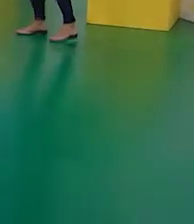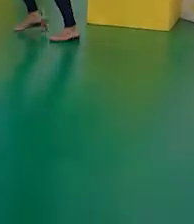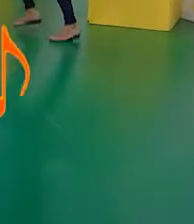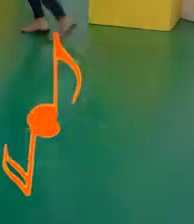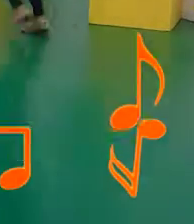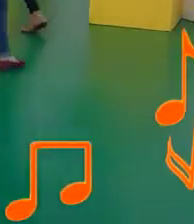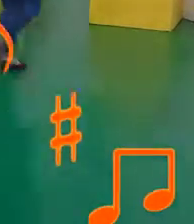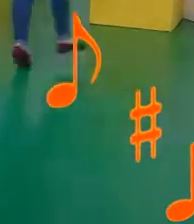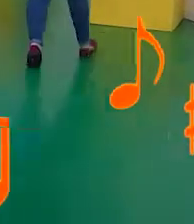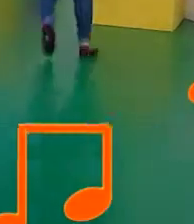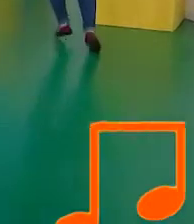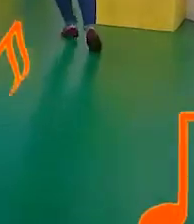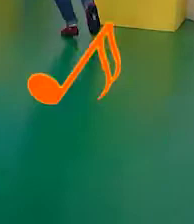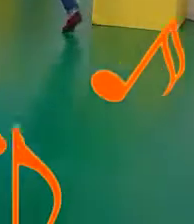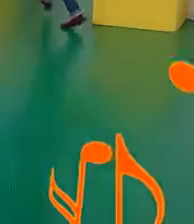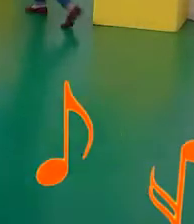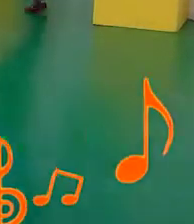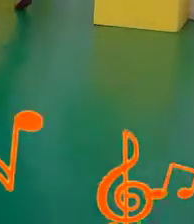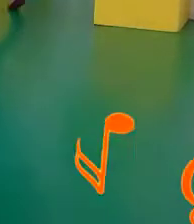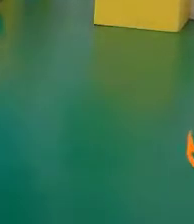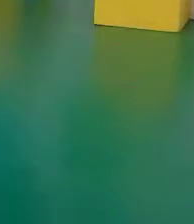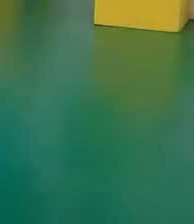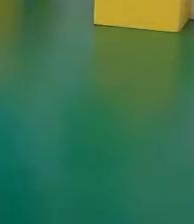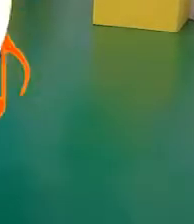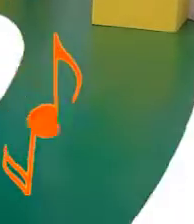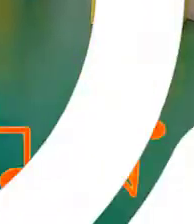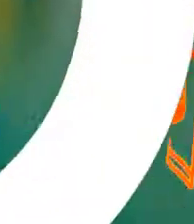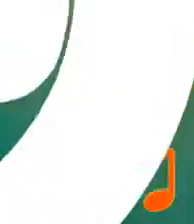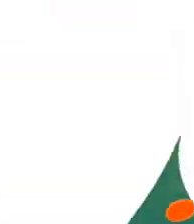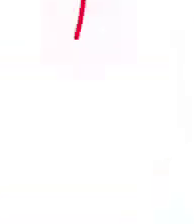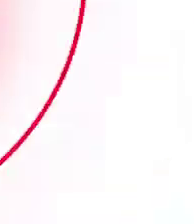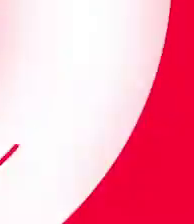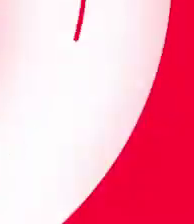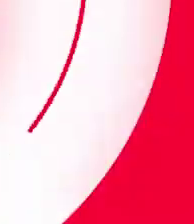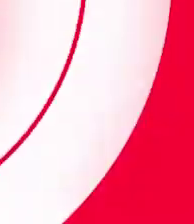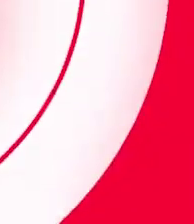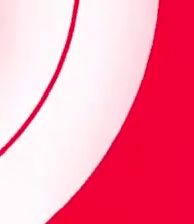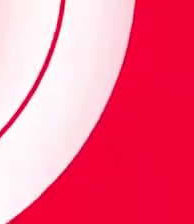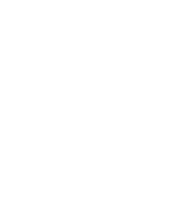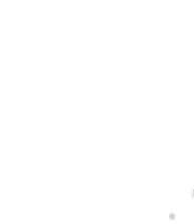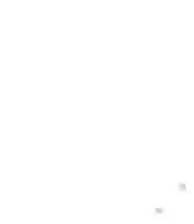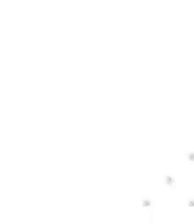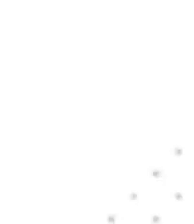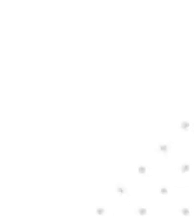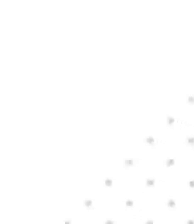Doña Blanca está cubierta, ese es otro. De pilares de oro y plata.